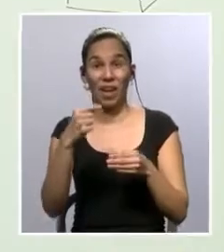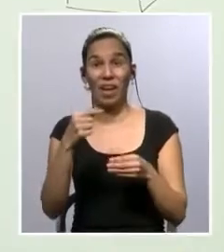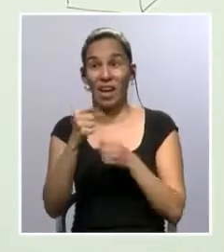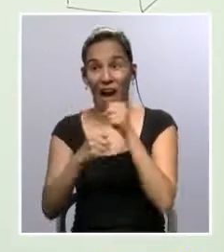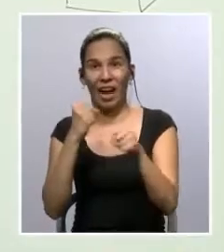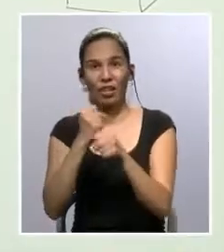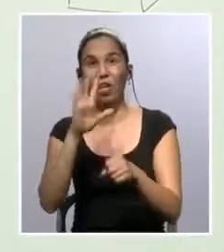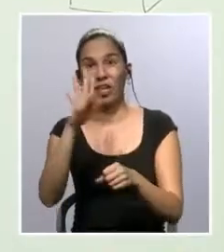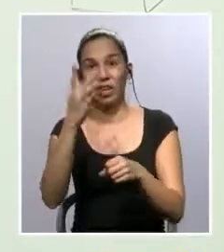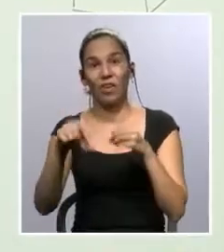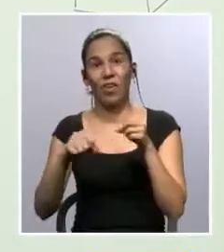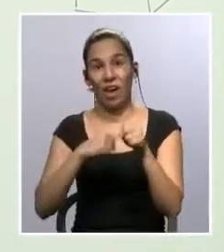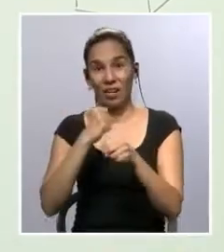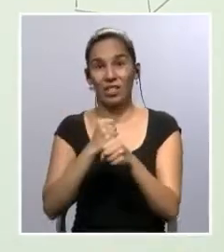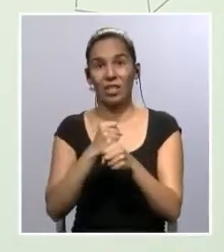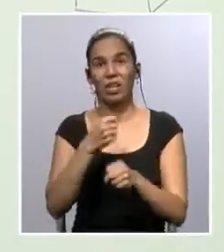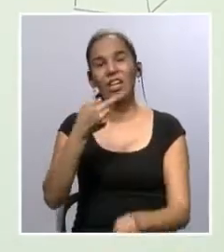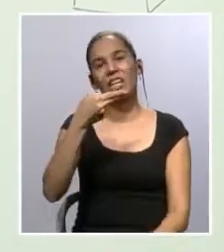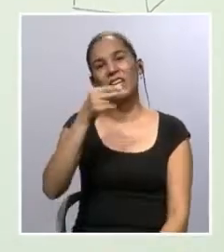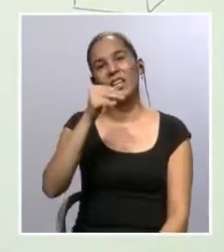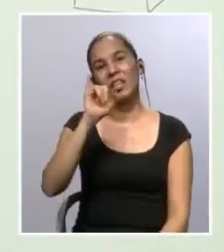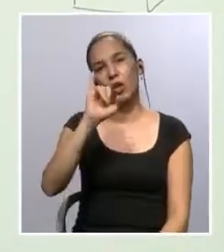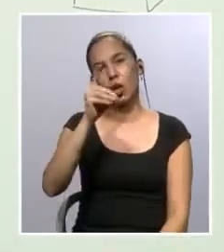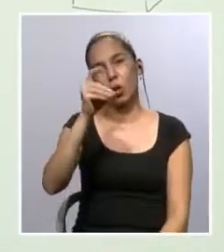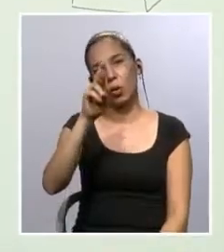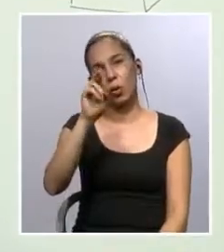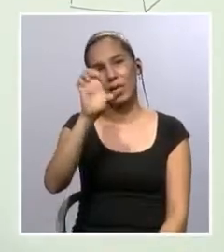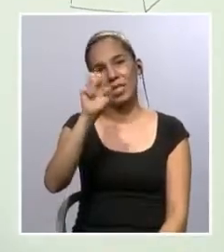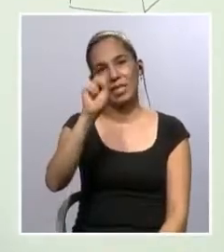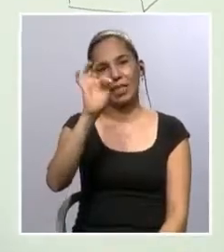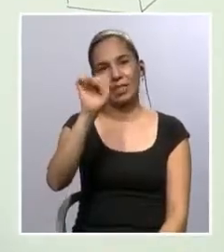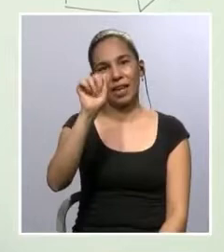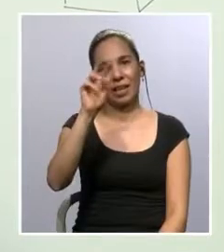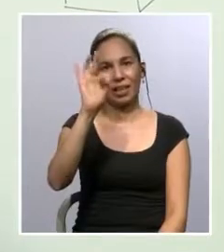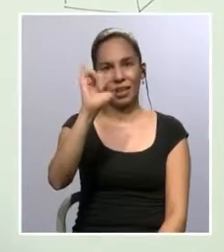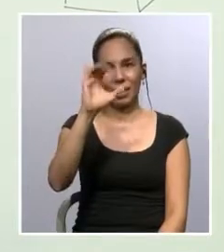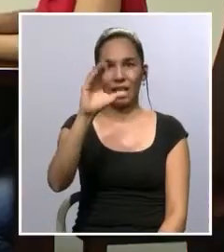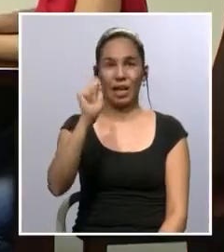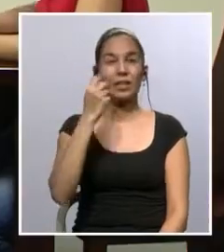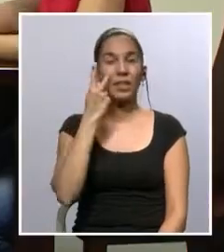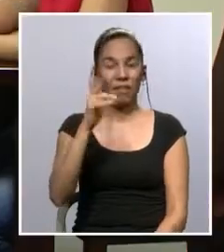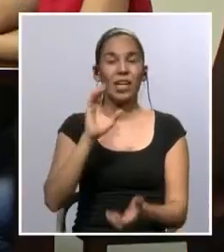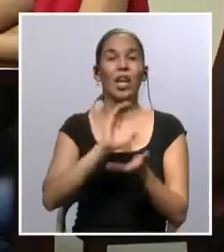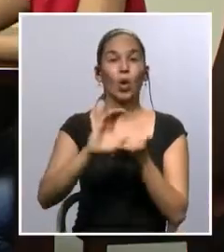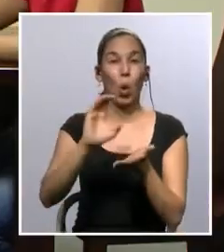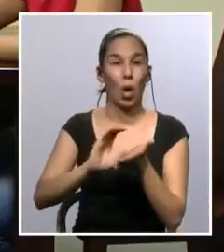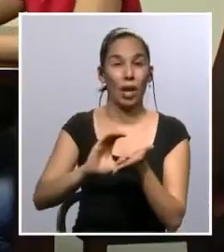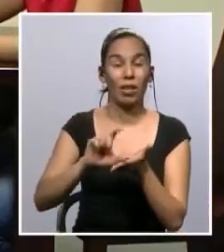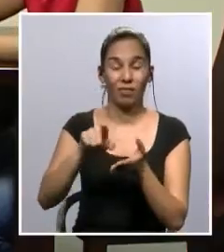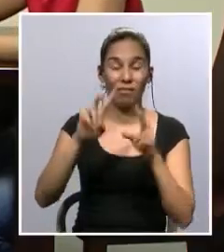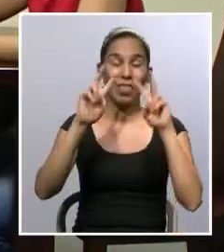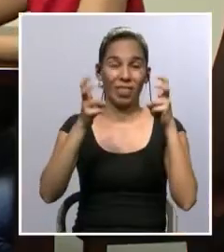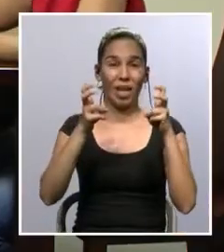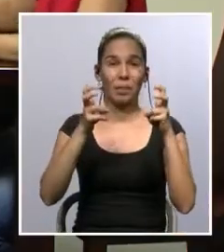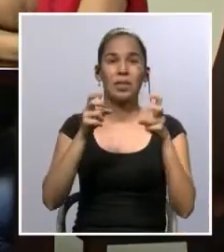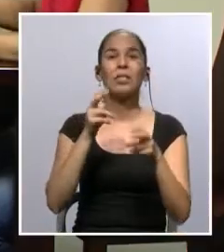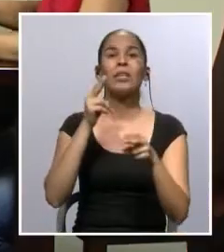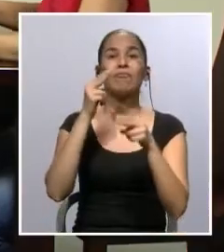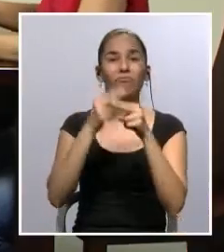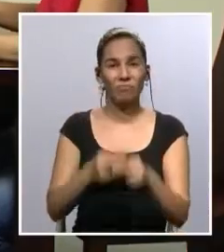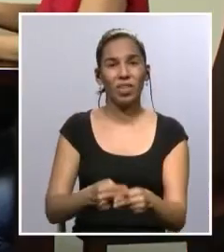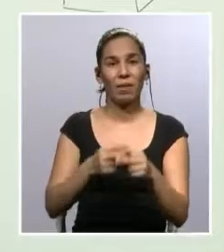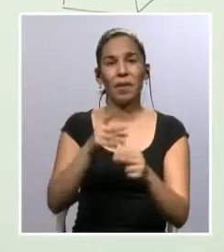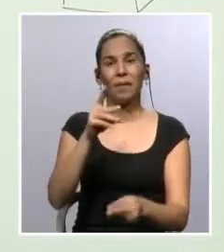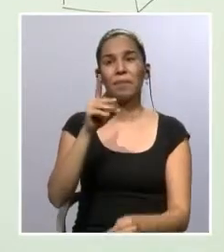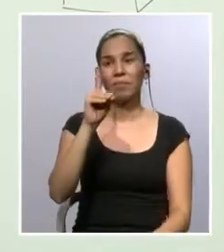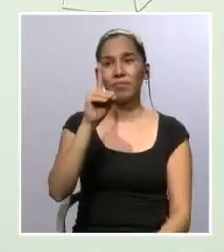quinto año el tema es hidrostática. Y sí, se ve en el colegio. Se llama densidad el tema,